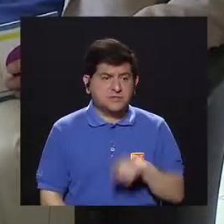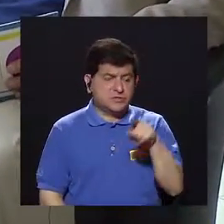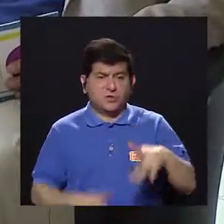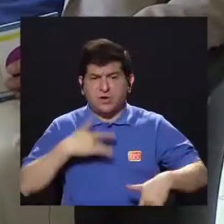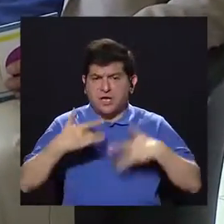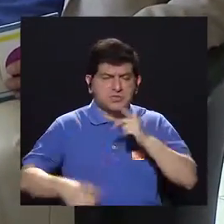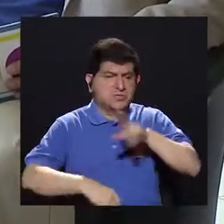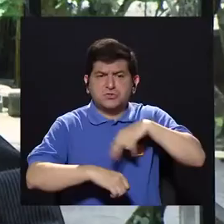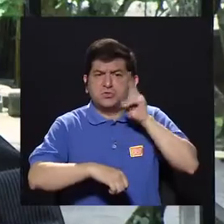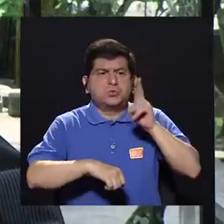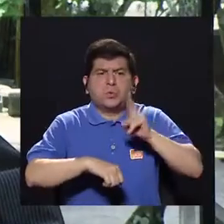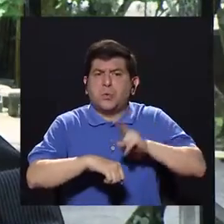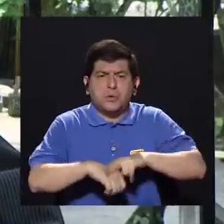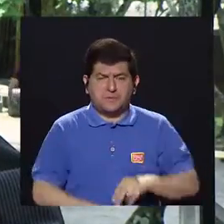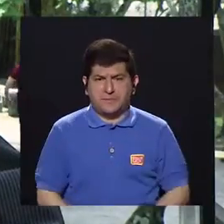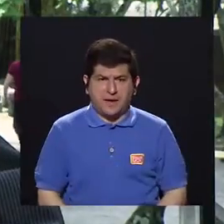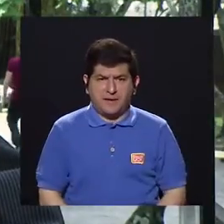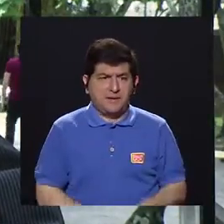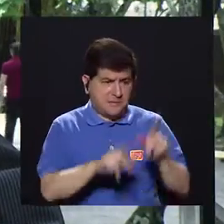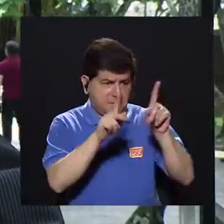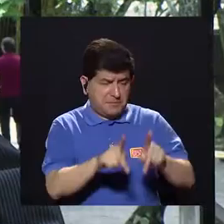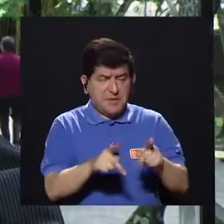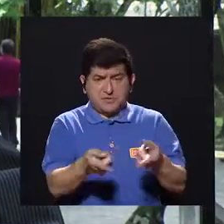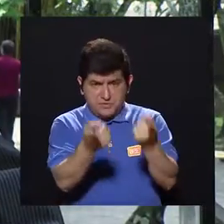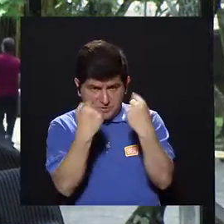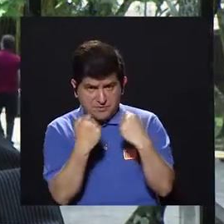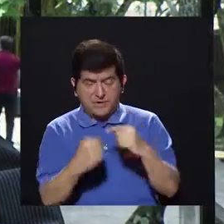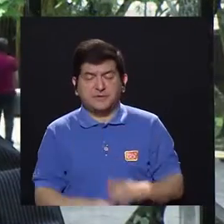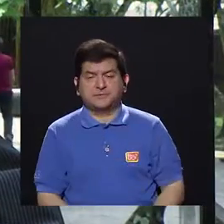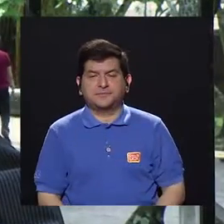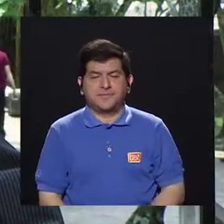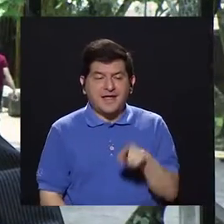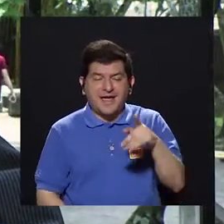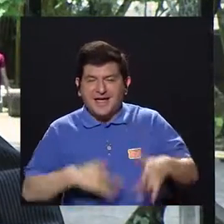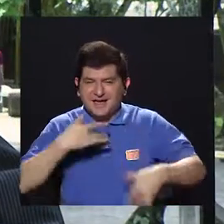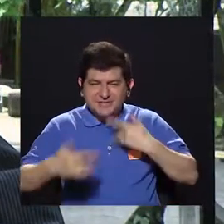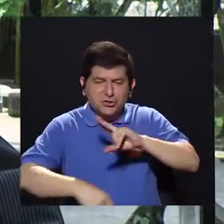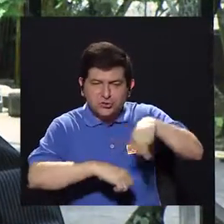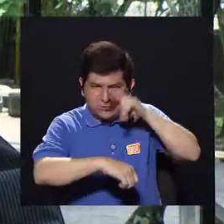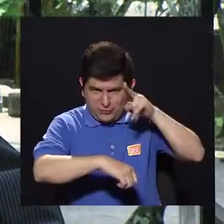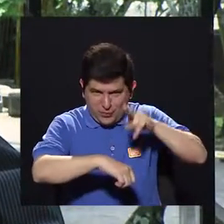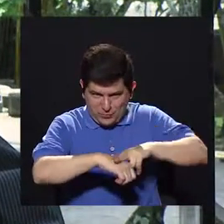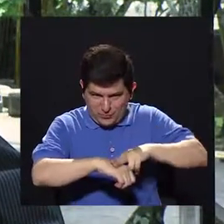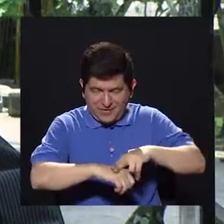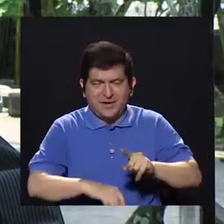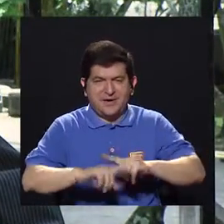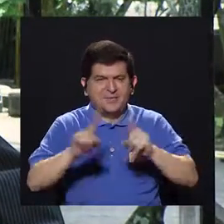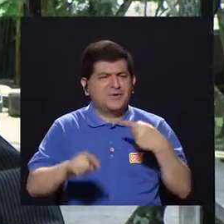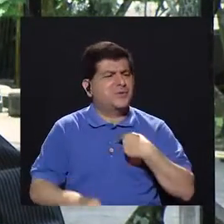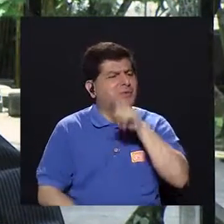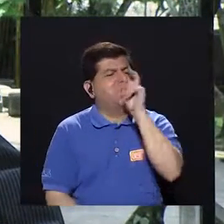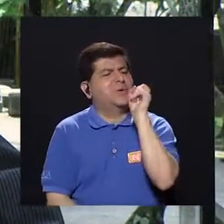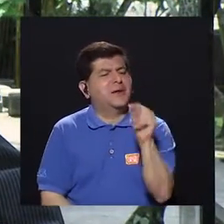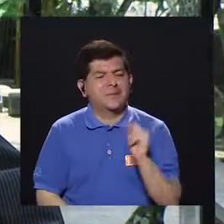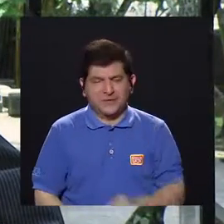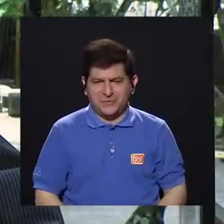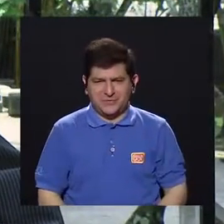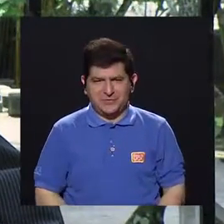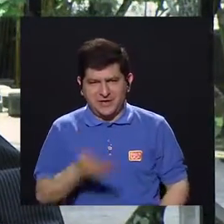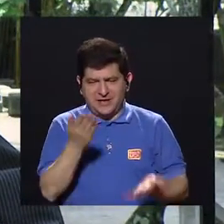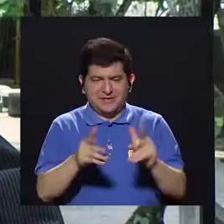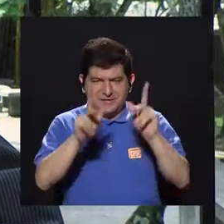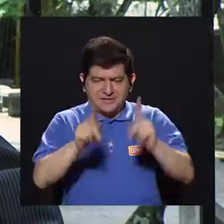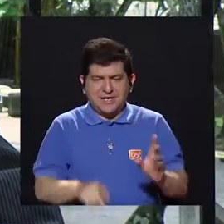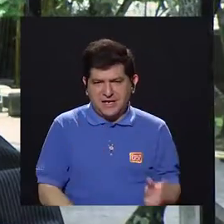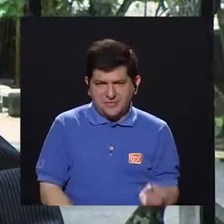llega. Exacto, entonces esos síntomas frecuentes, pero entonces uno le pregunta en este caso al muchacho, al universitario, ¿usted ha tenido un